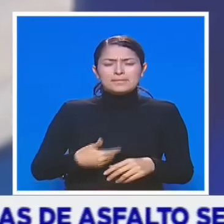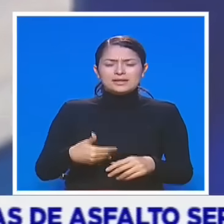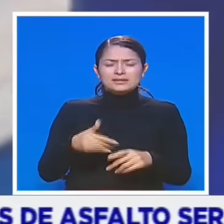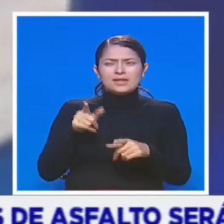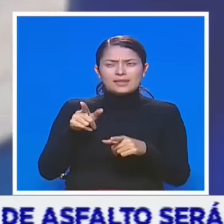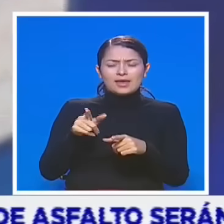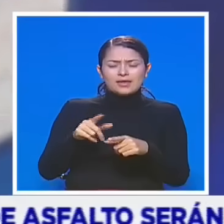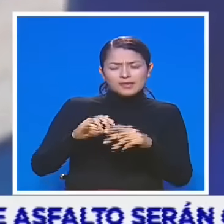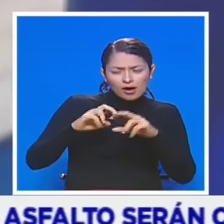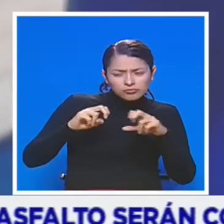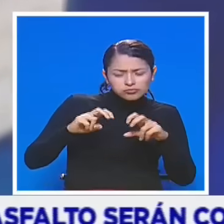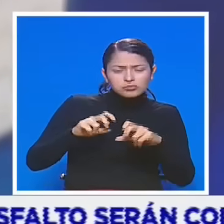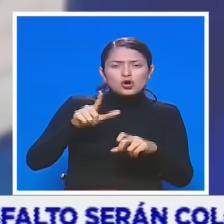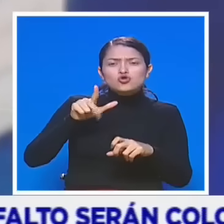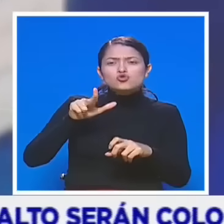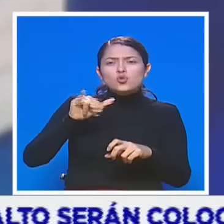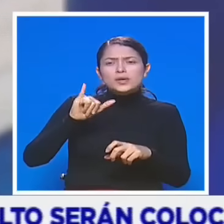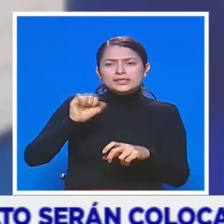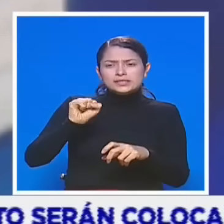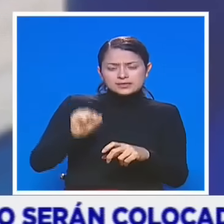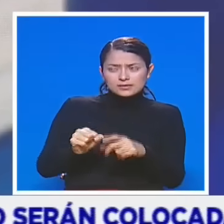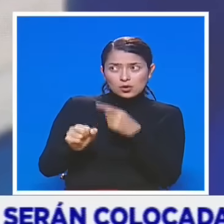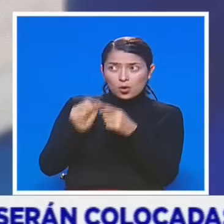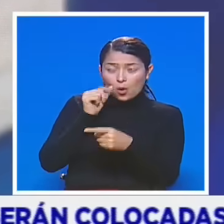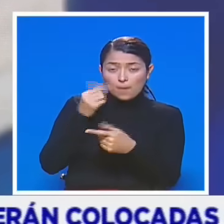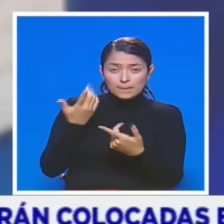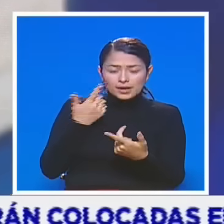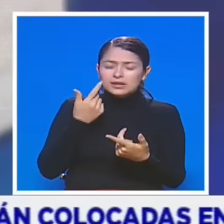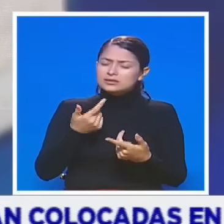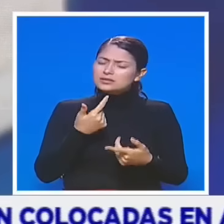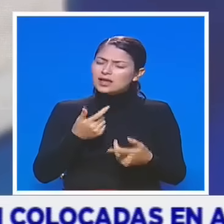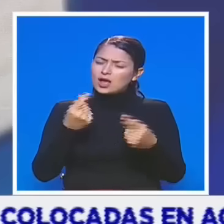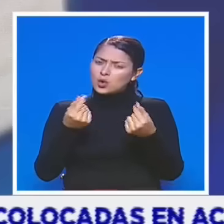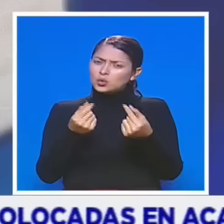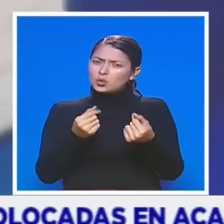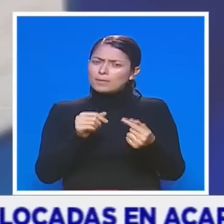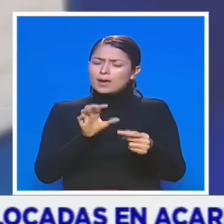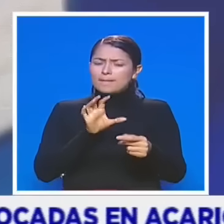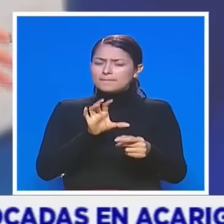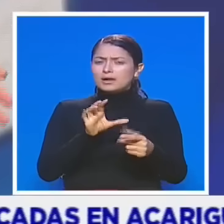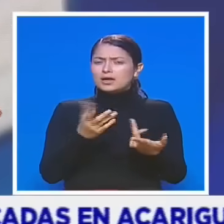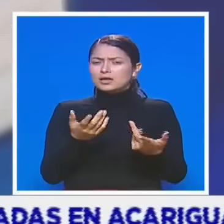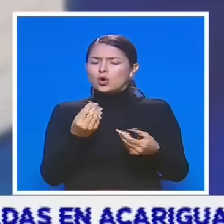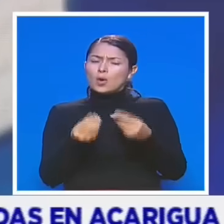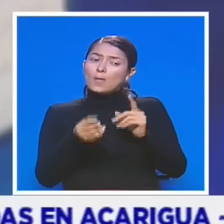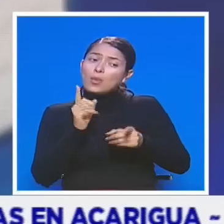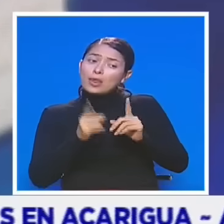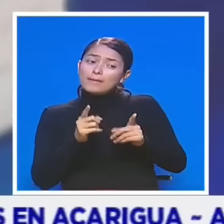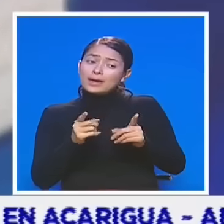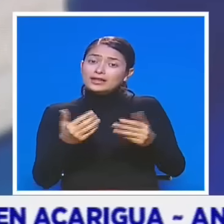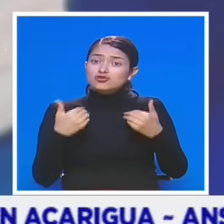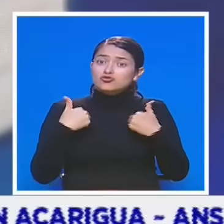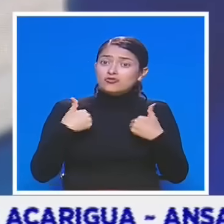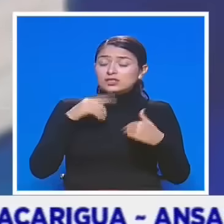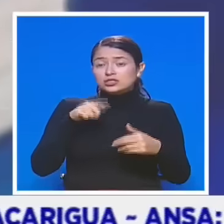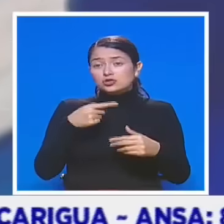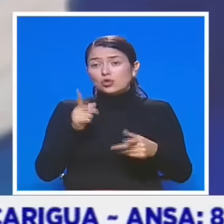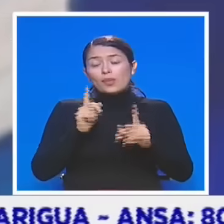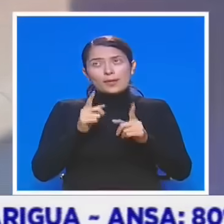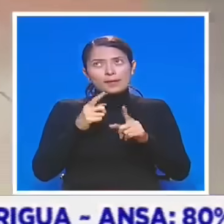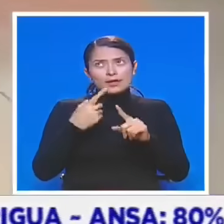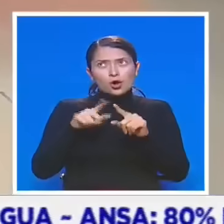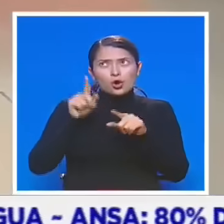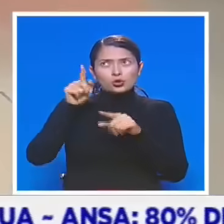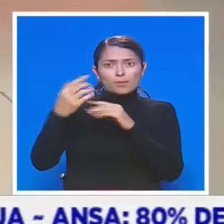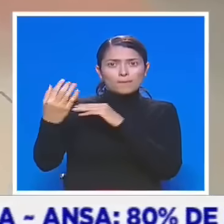Vicente León, asegura que la economía del país solo se verá afectada dependiendo de las acciones externas. Vamos a